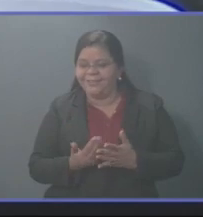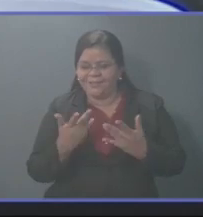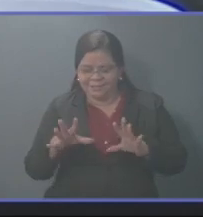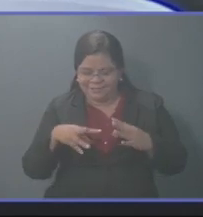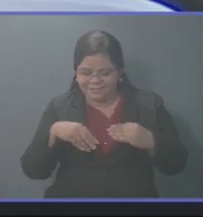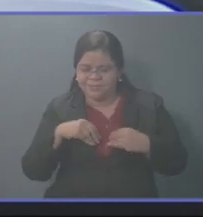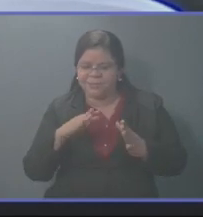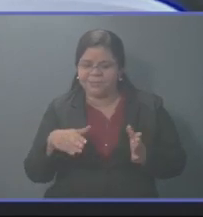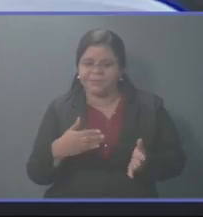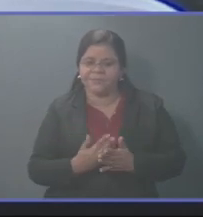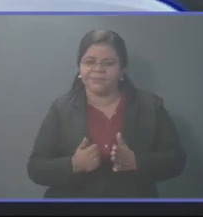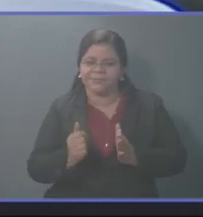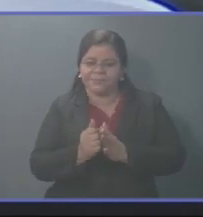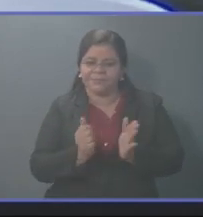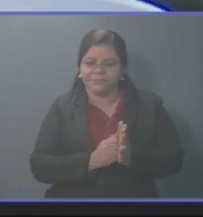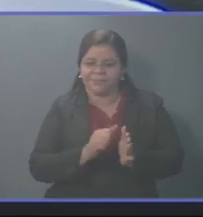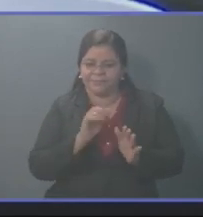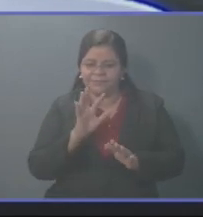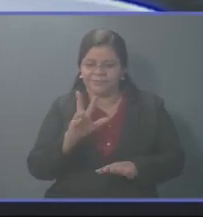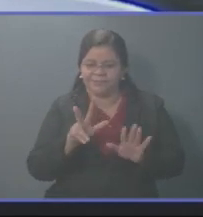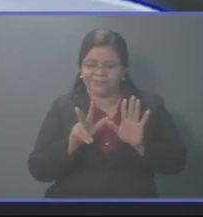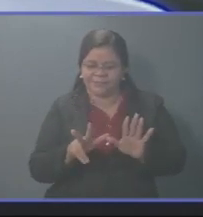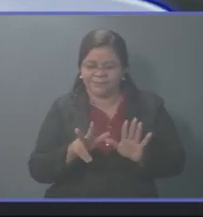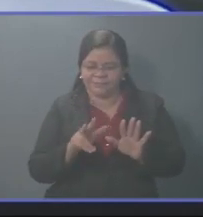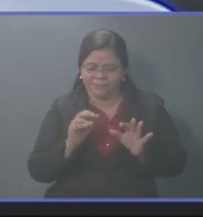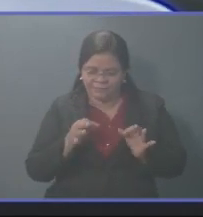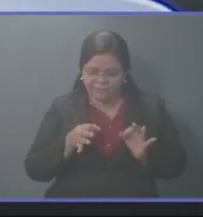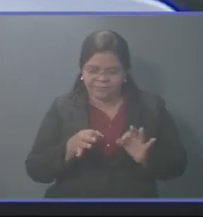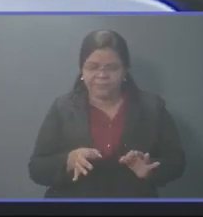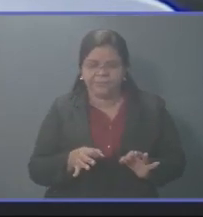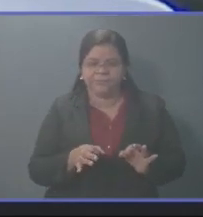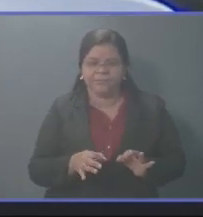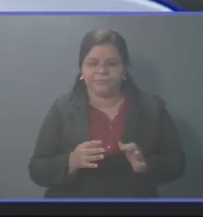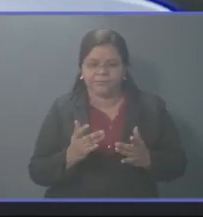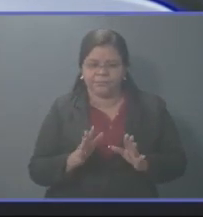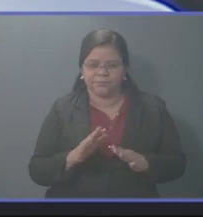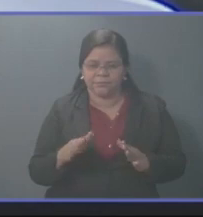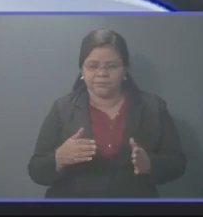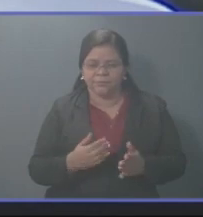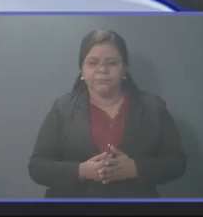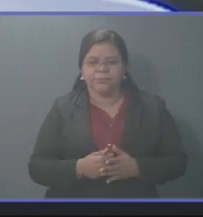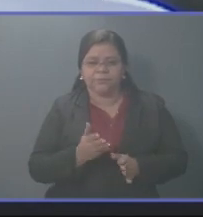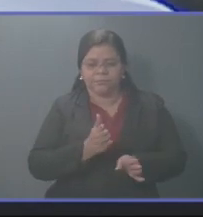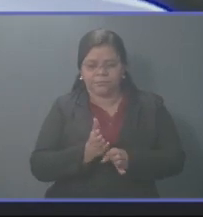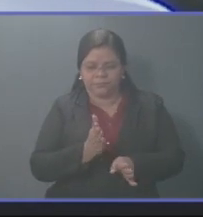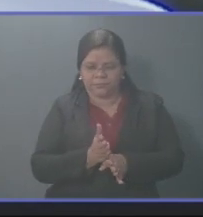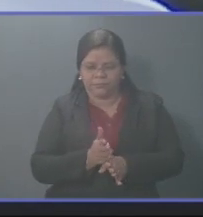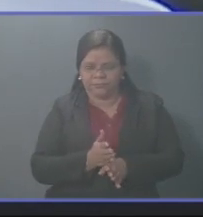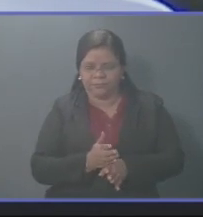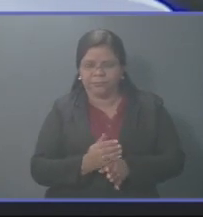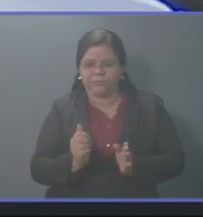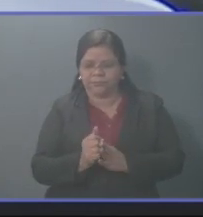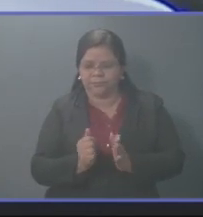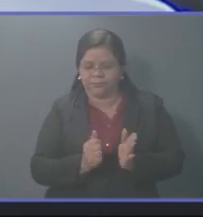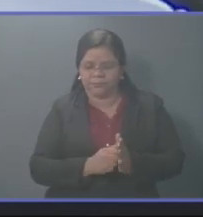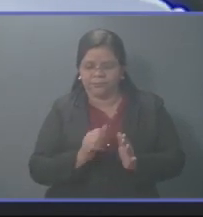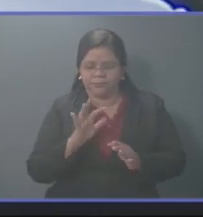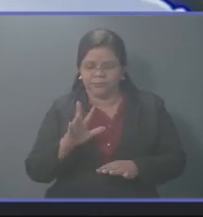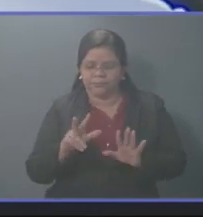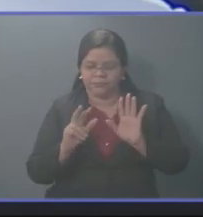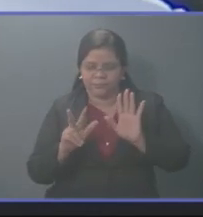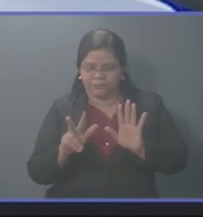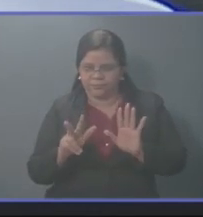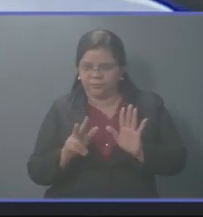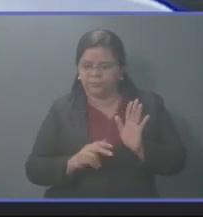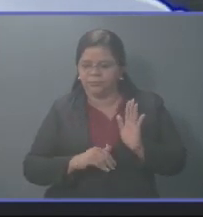la observación hecha al artículo 58, quedando así, abro comillas, ligas profesionales. Artículo 58.